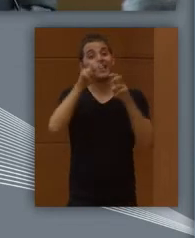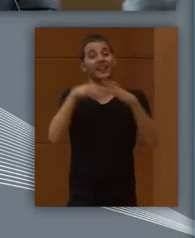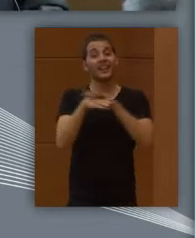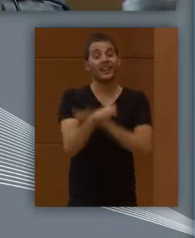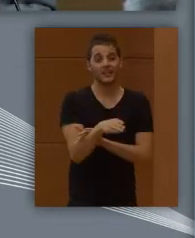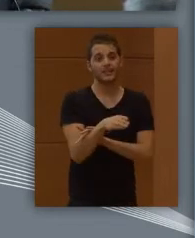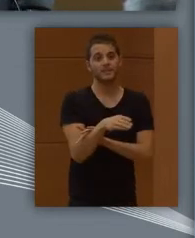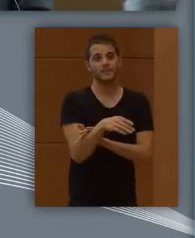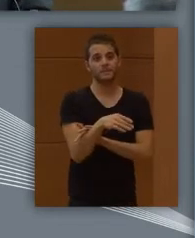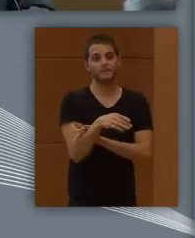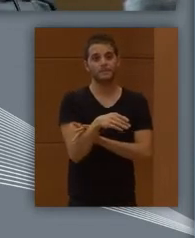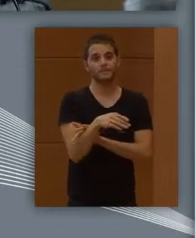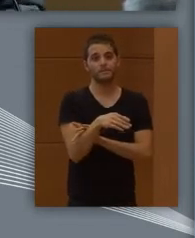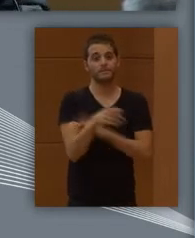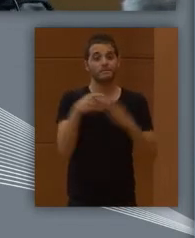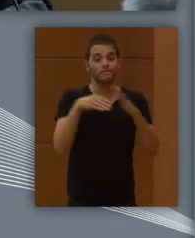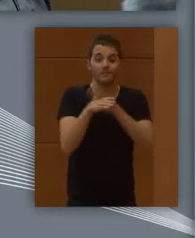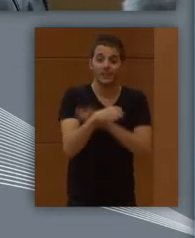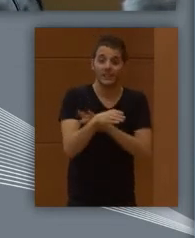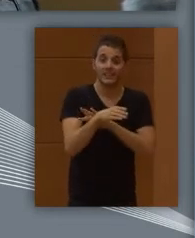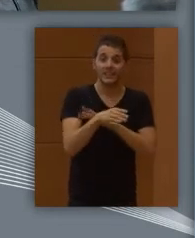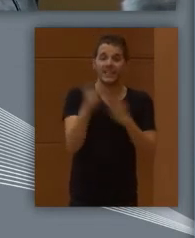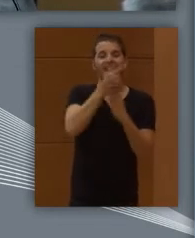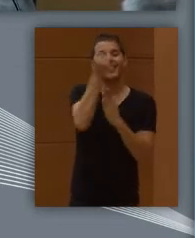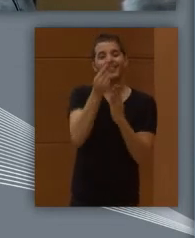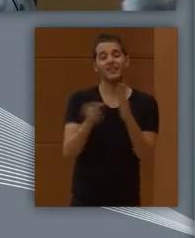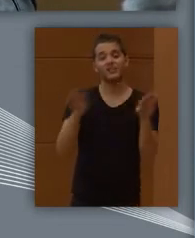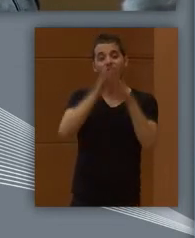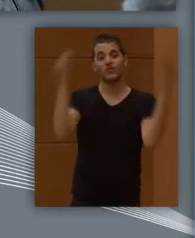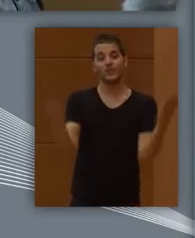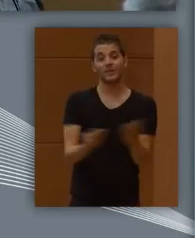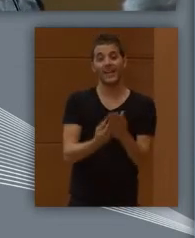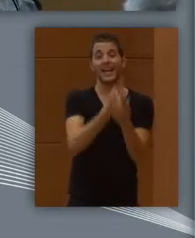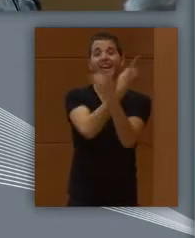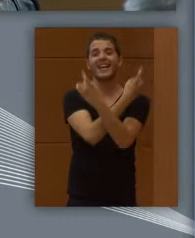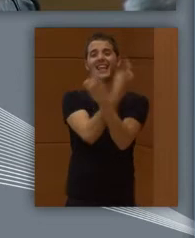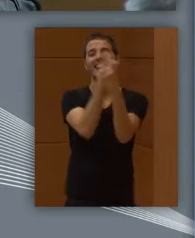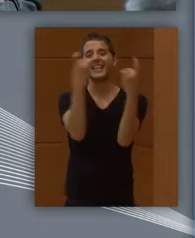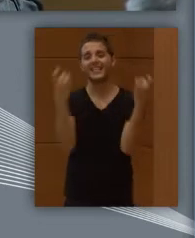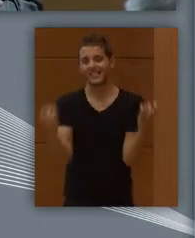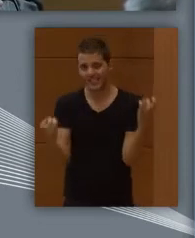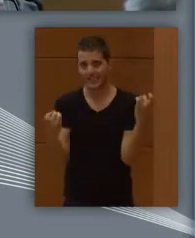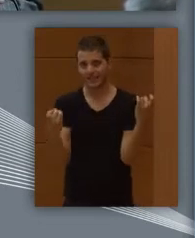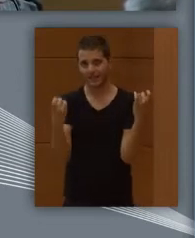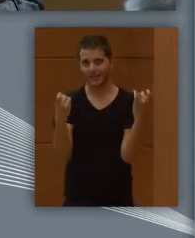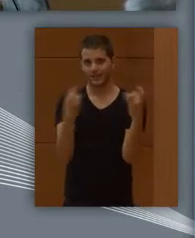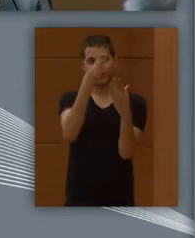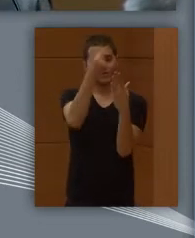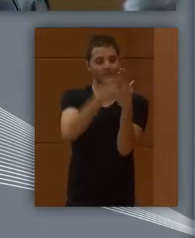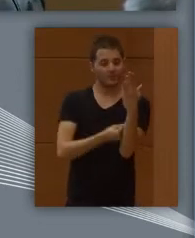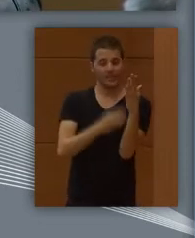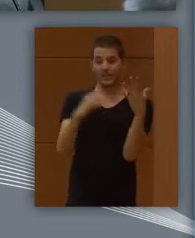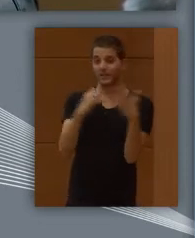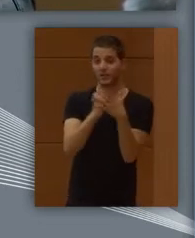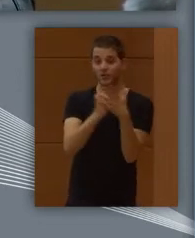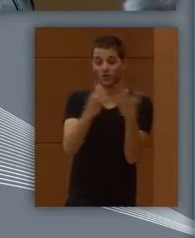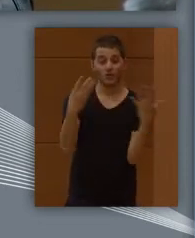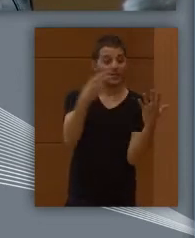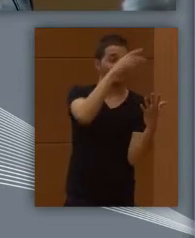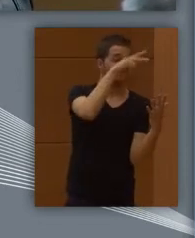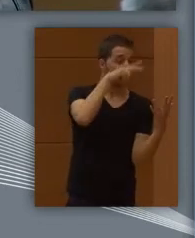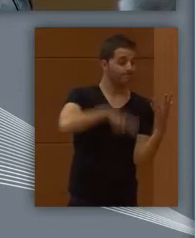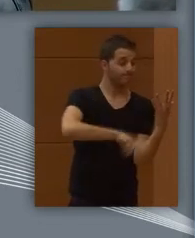accesibilidad, la usabilidad, el diseño universal, la accesibilidad requiere de un planteamiento que realmente